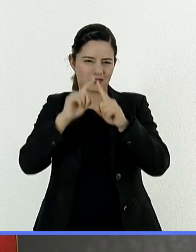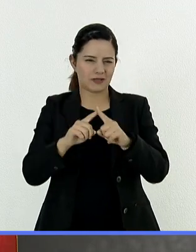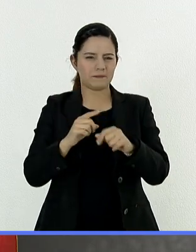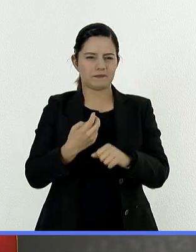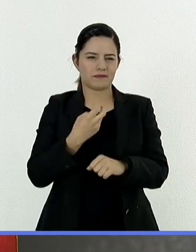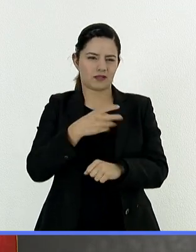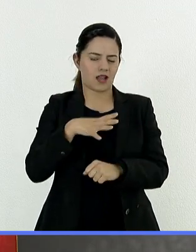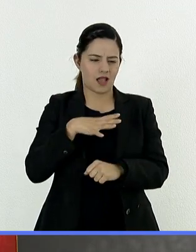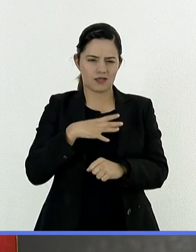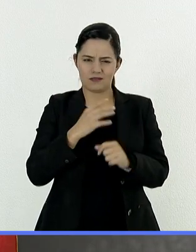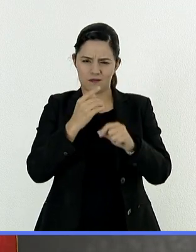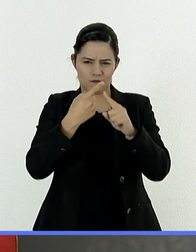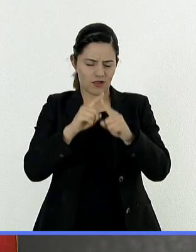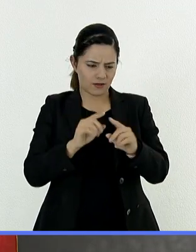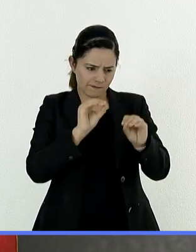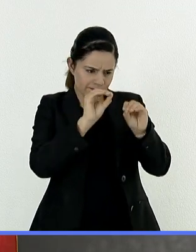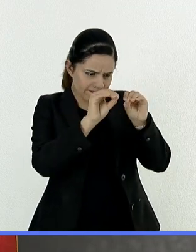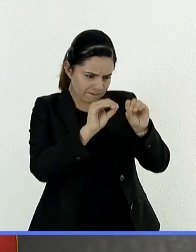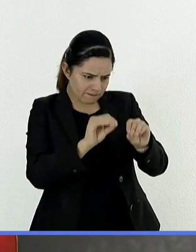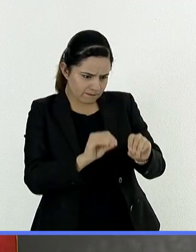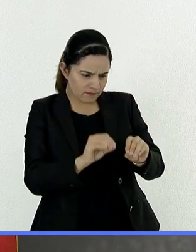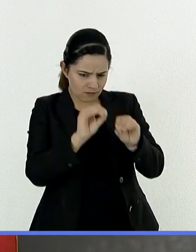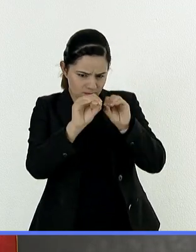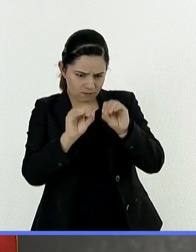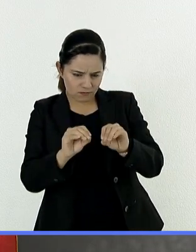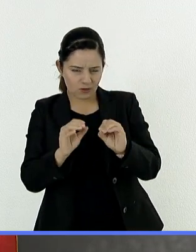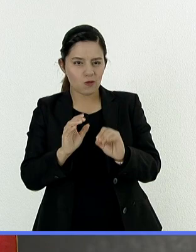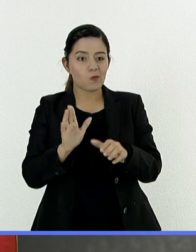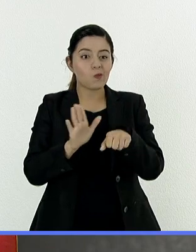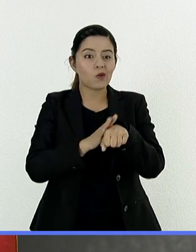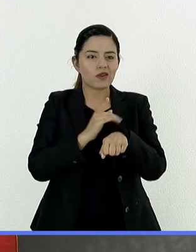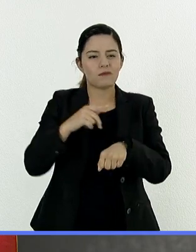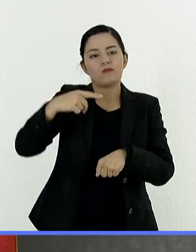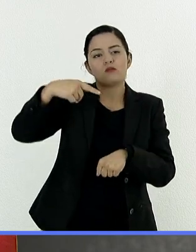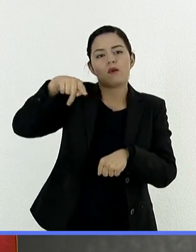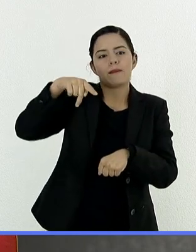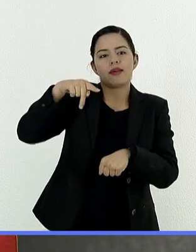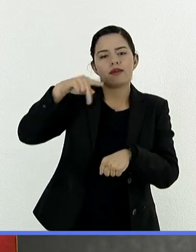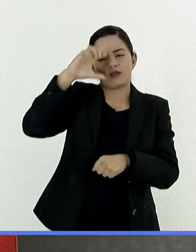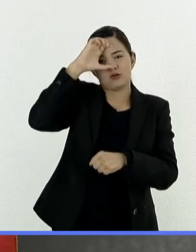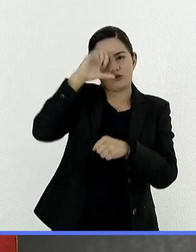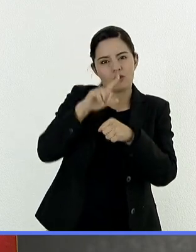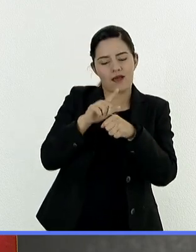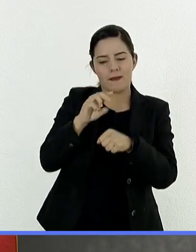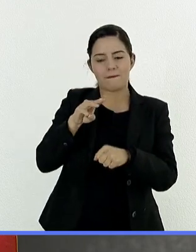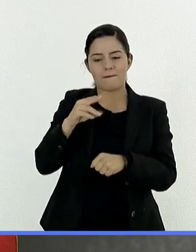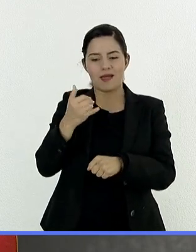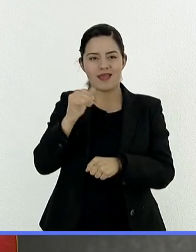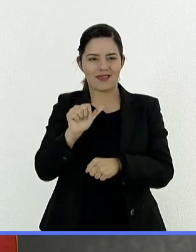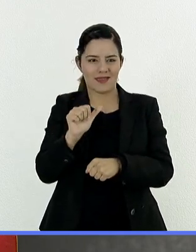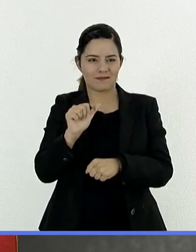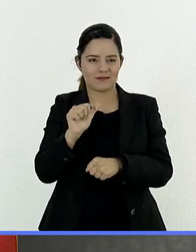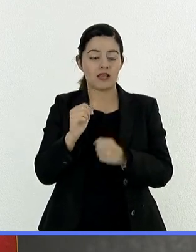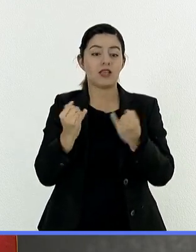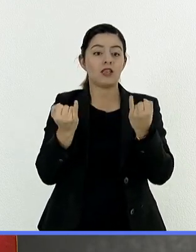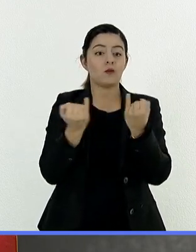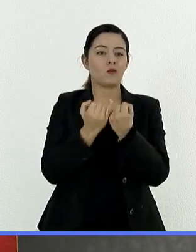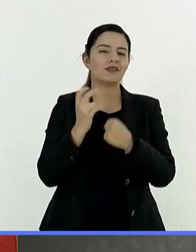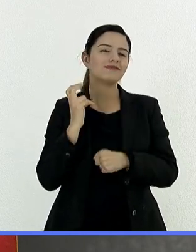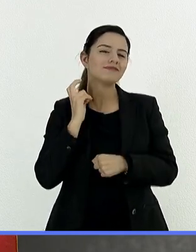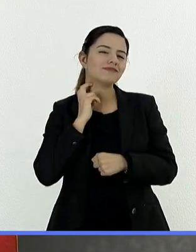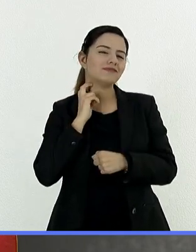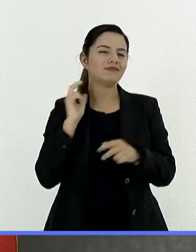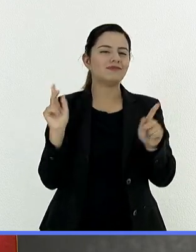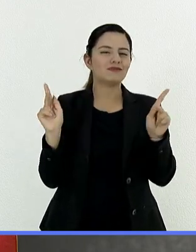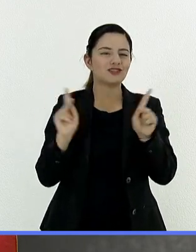es es fascinante lo que lo que se describe Ahí hablamos del murciélago en la iconografía